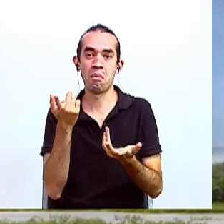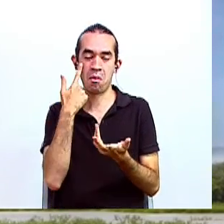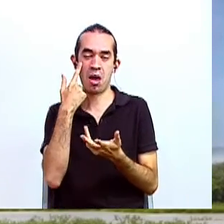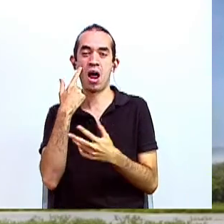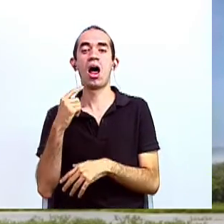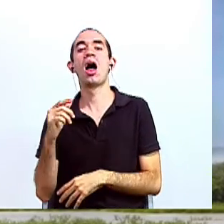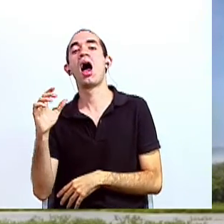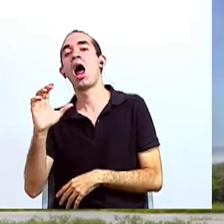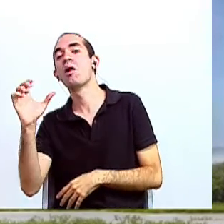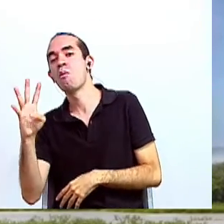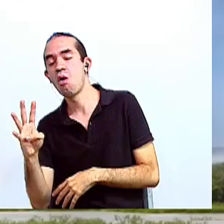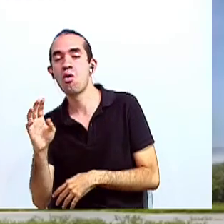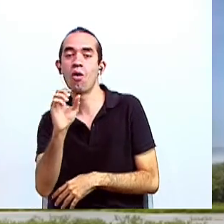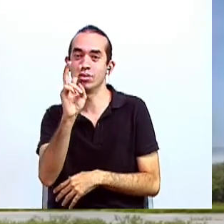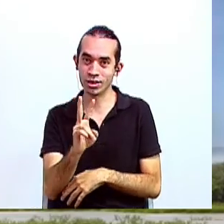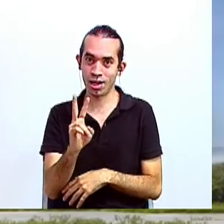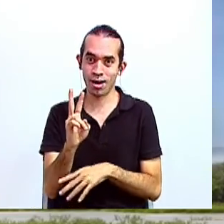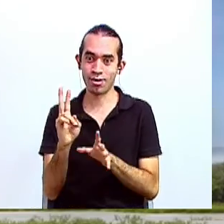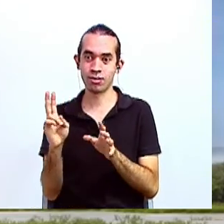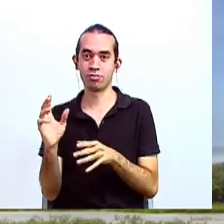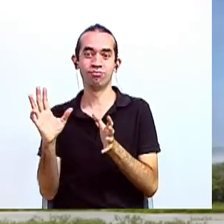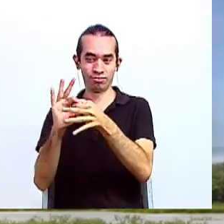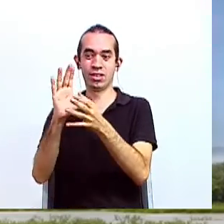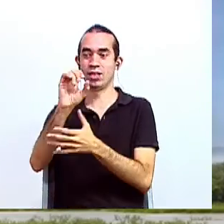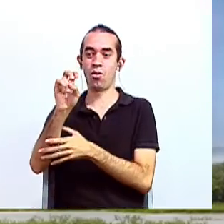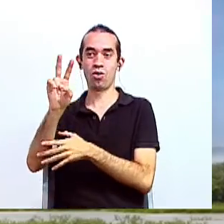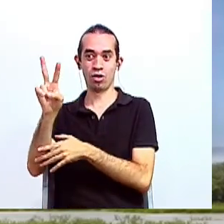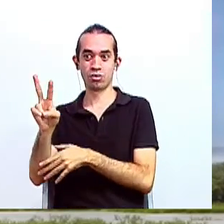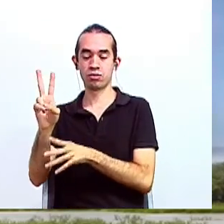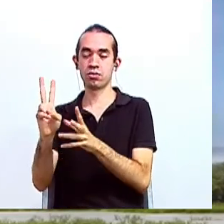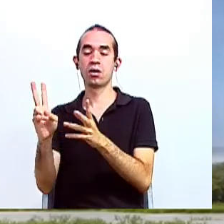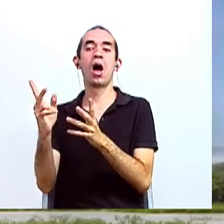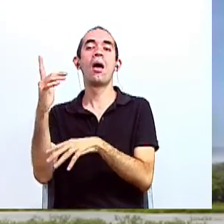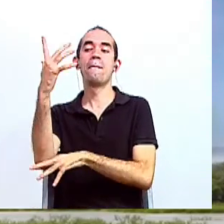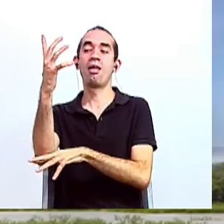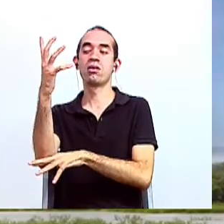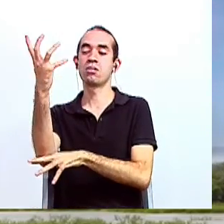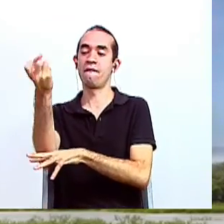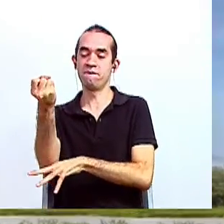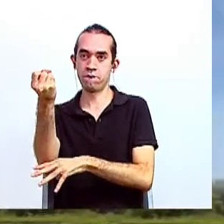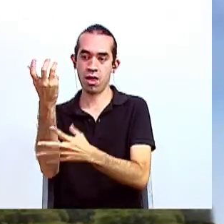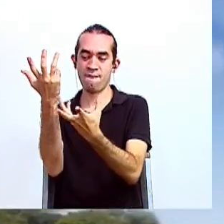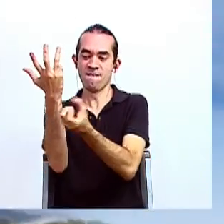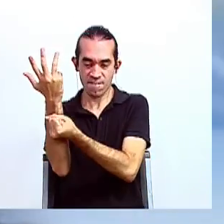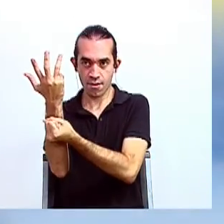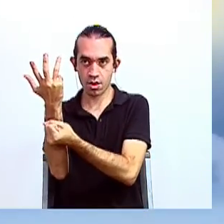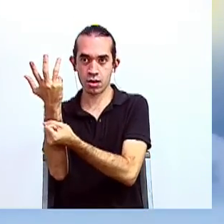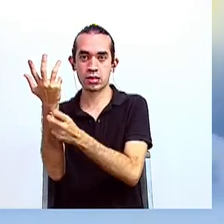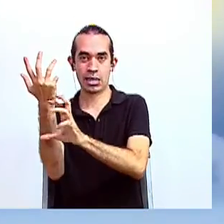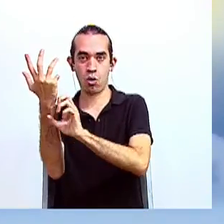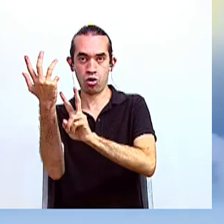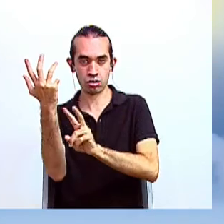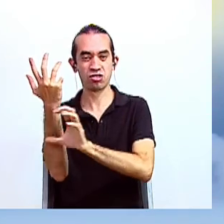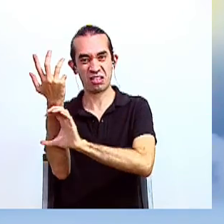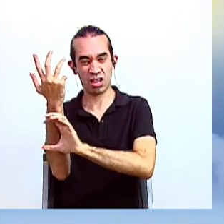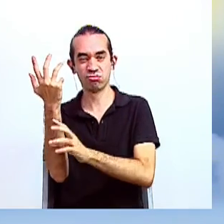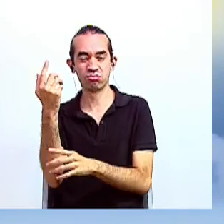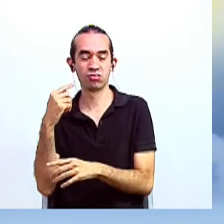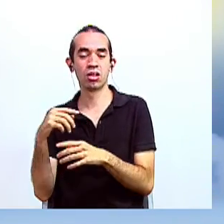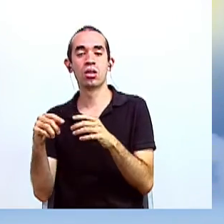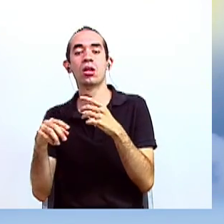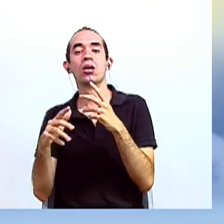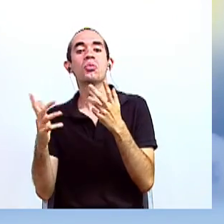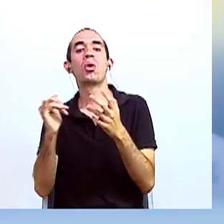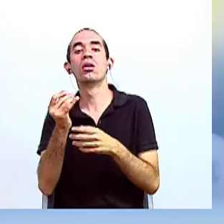de carbono pasan a formar parte de la materia orgánica de las plantas. Tanto en la respiración como en la descomposición de la